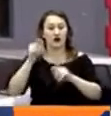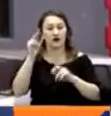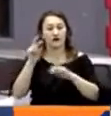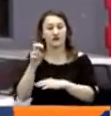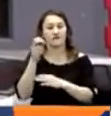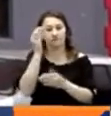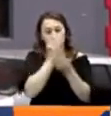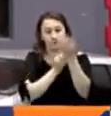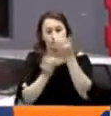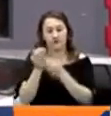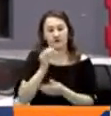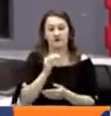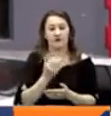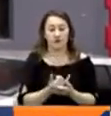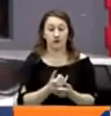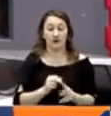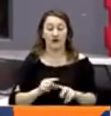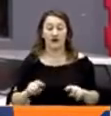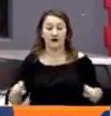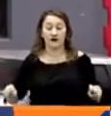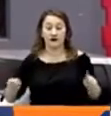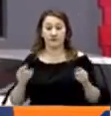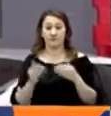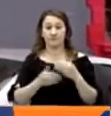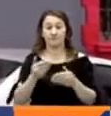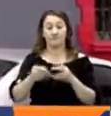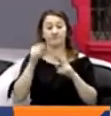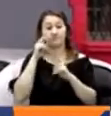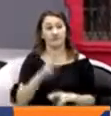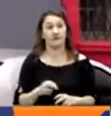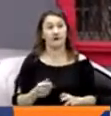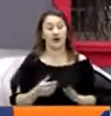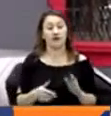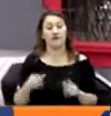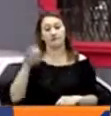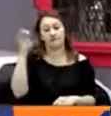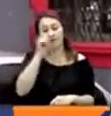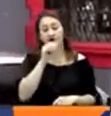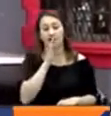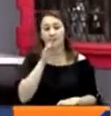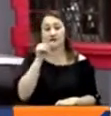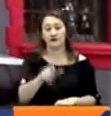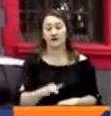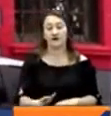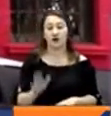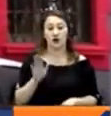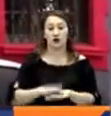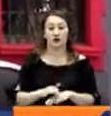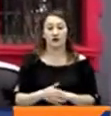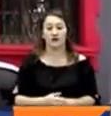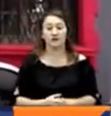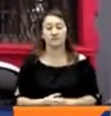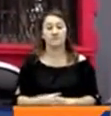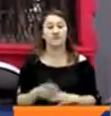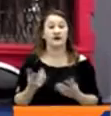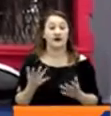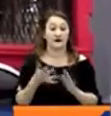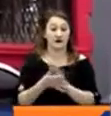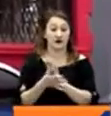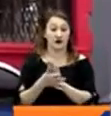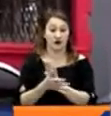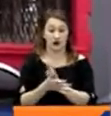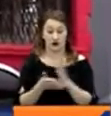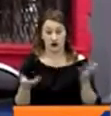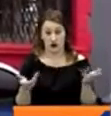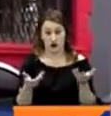analizar precisamente estos elementos y avanzar con las investigaciones y dar con los responsables de este elemento explosivo. Esta es la información que tenemos desde